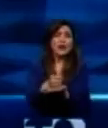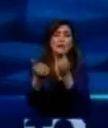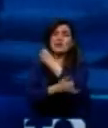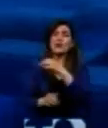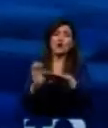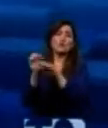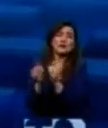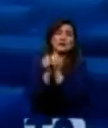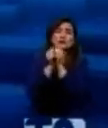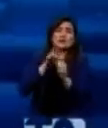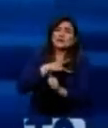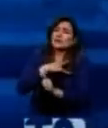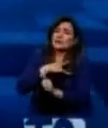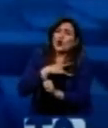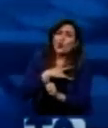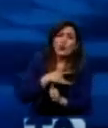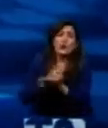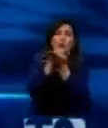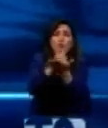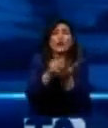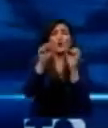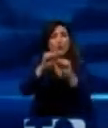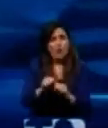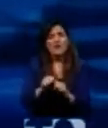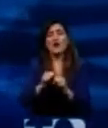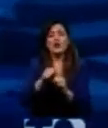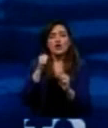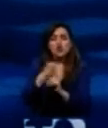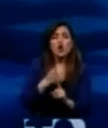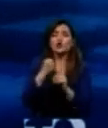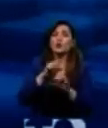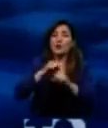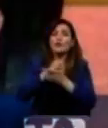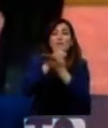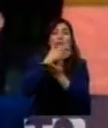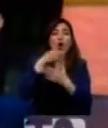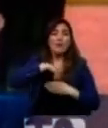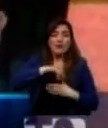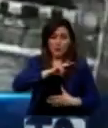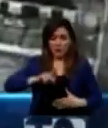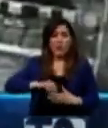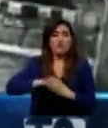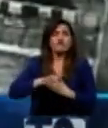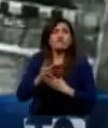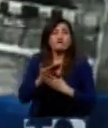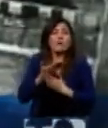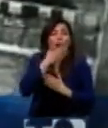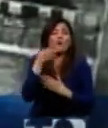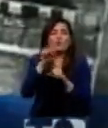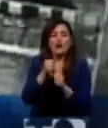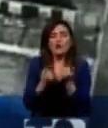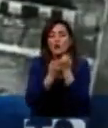entero se unió para demostrar que en la adversidad sí es posible sacar lo mejor de cada uno y ayudar, enseñando que también es